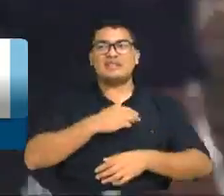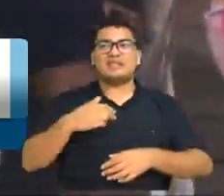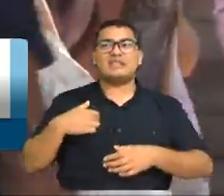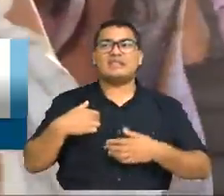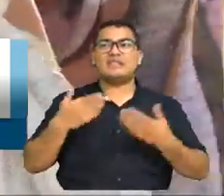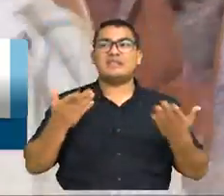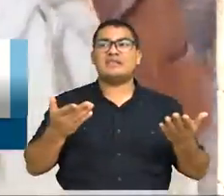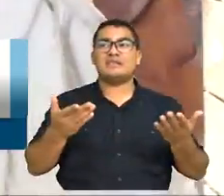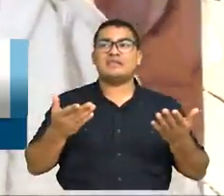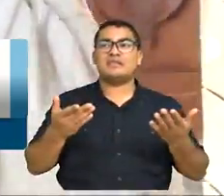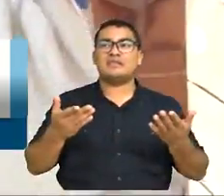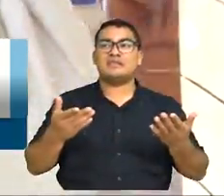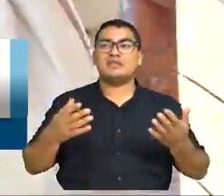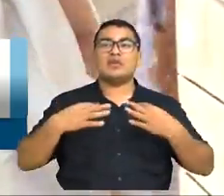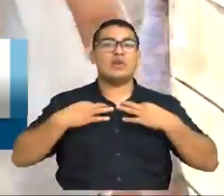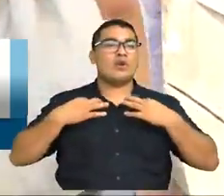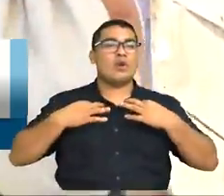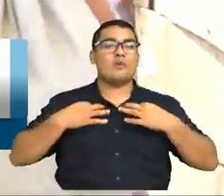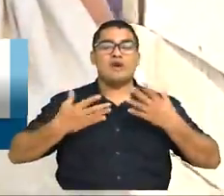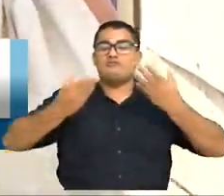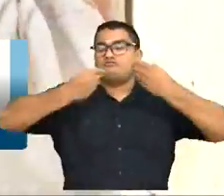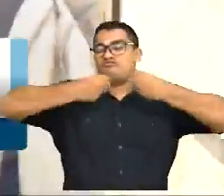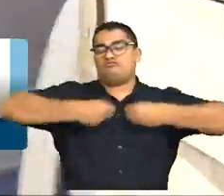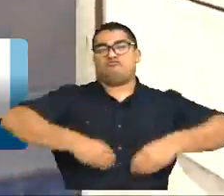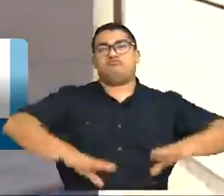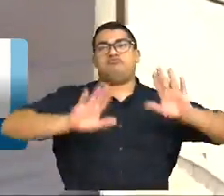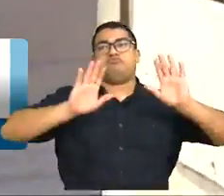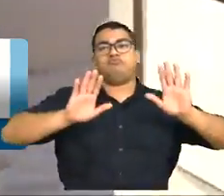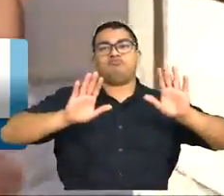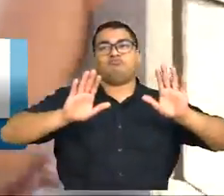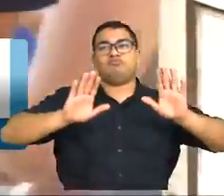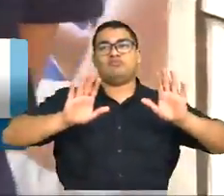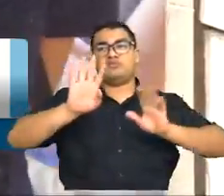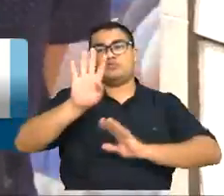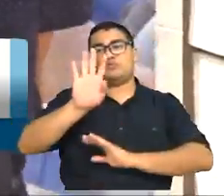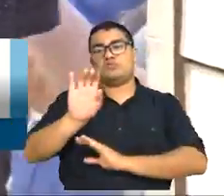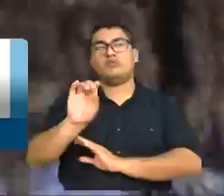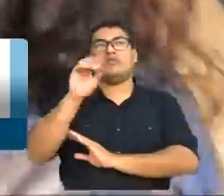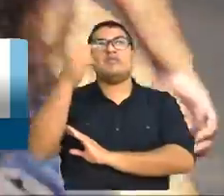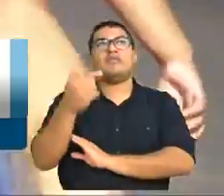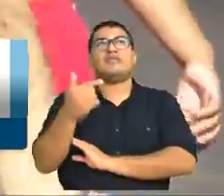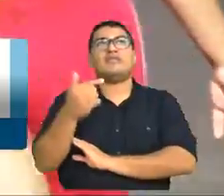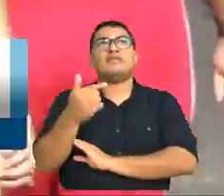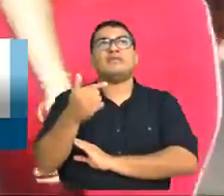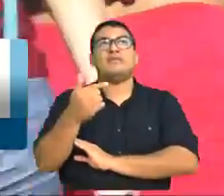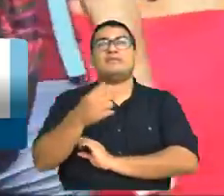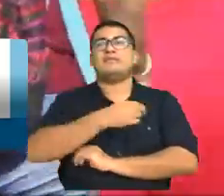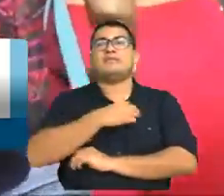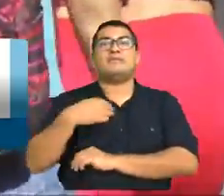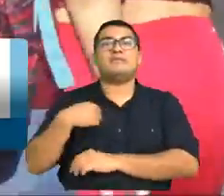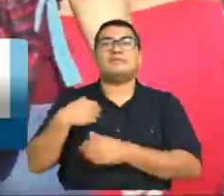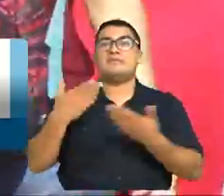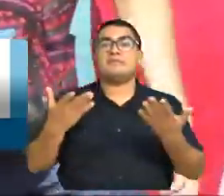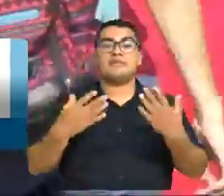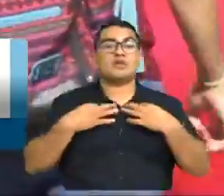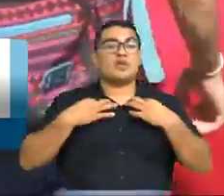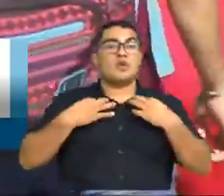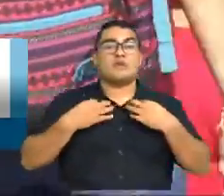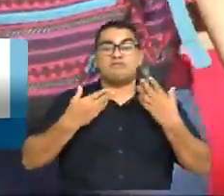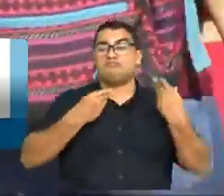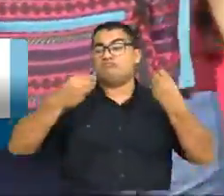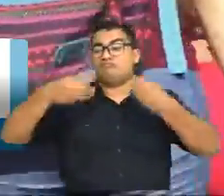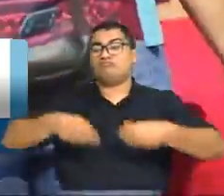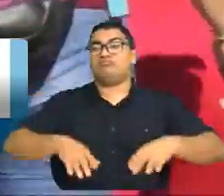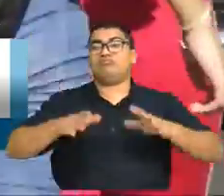al paciente. El paciente tiene una sensación corporal arriba de 40 grados, entonces lo principal que se hace es desvestirlo, tratar